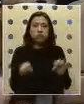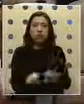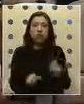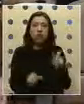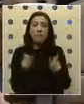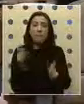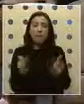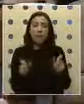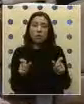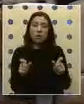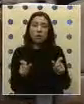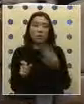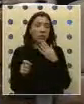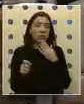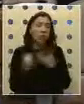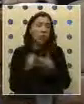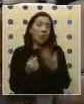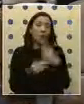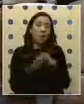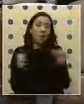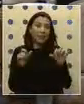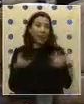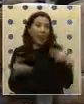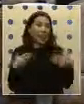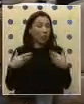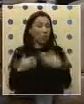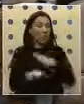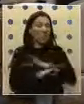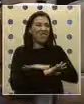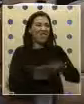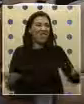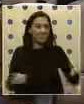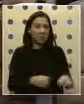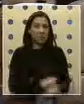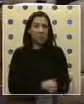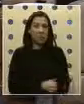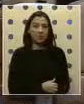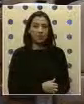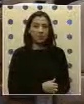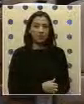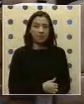gente contribuye a derrumbarlo, con entusiasmo, por cierto.